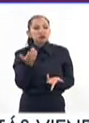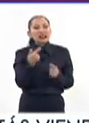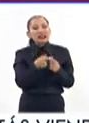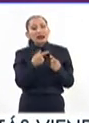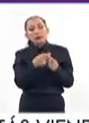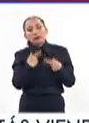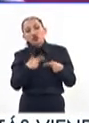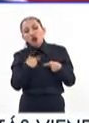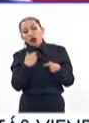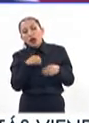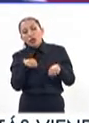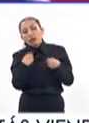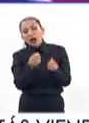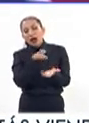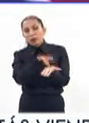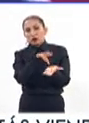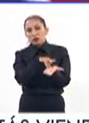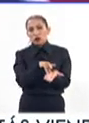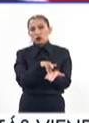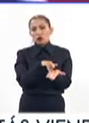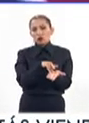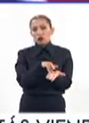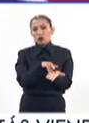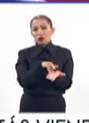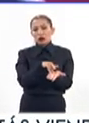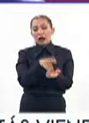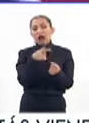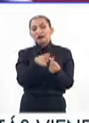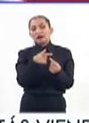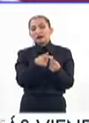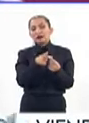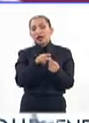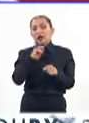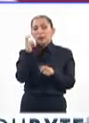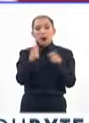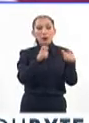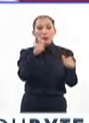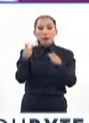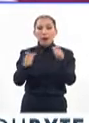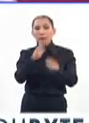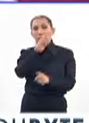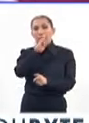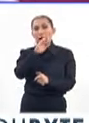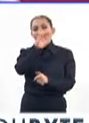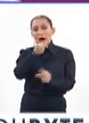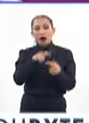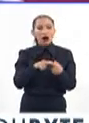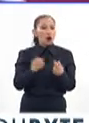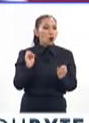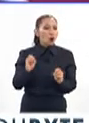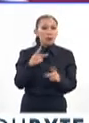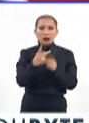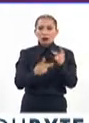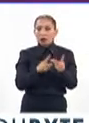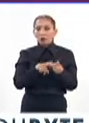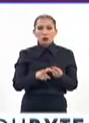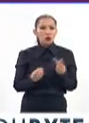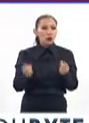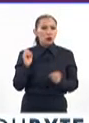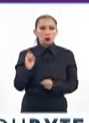a quién se está apoyando, a quién se les está entregando una beca, un